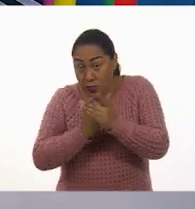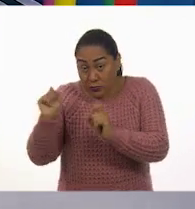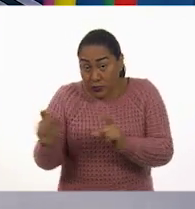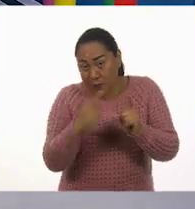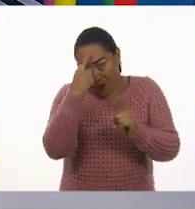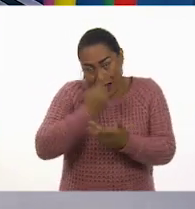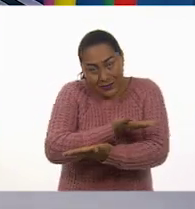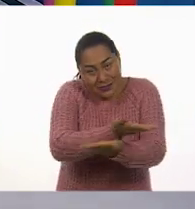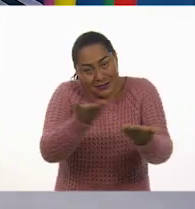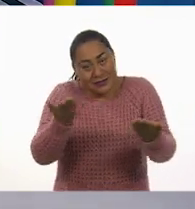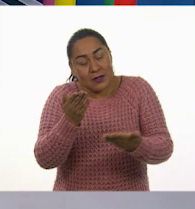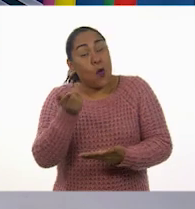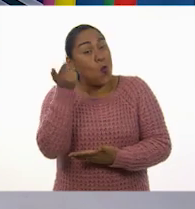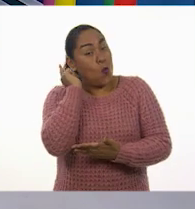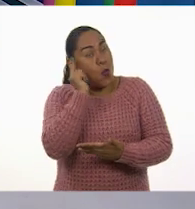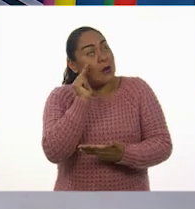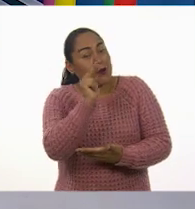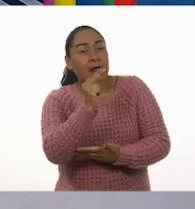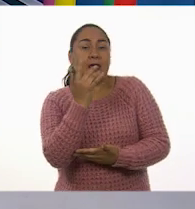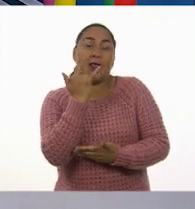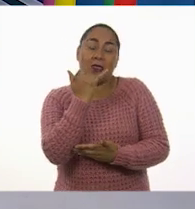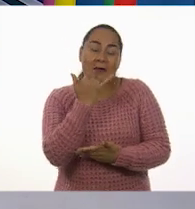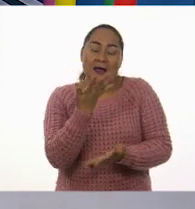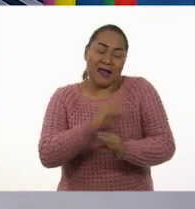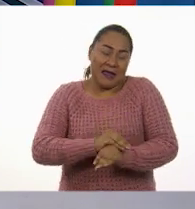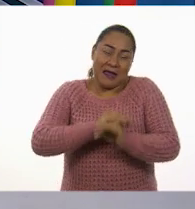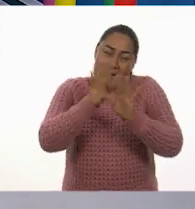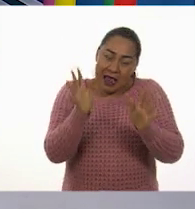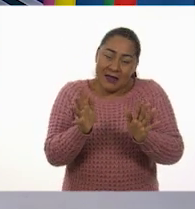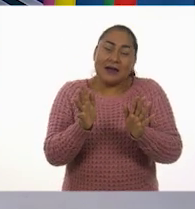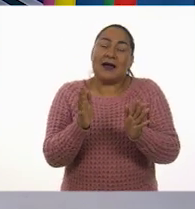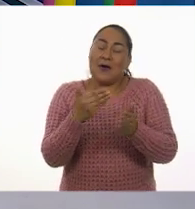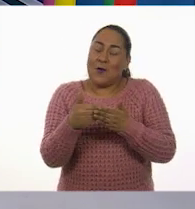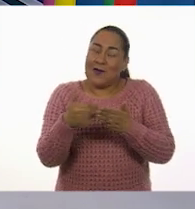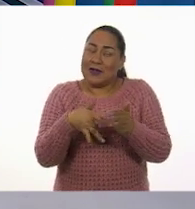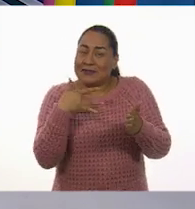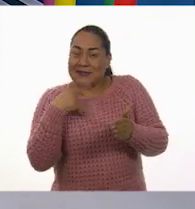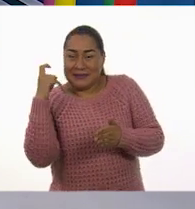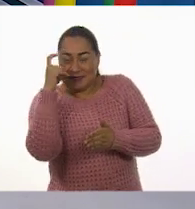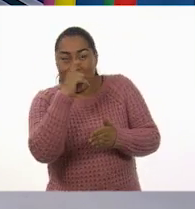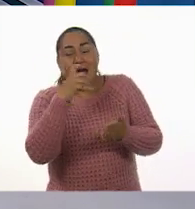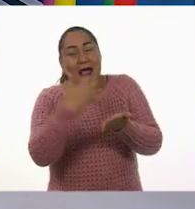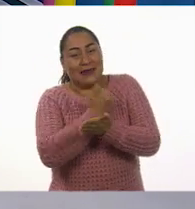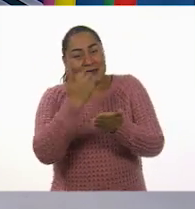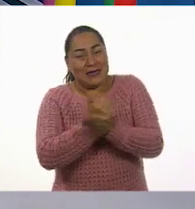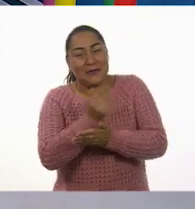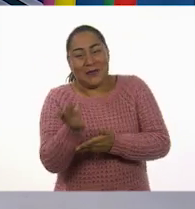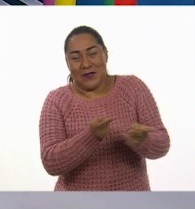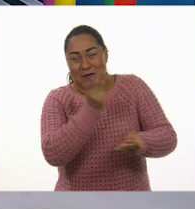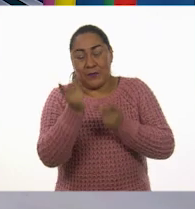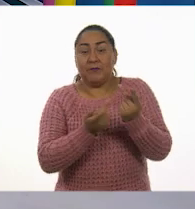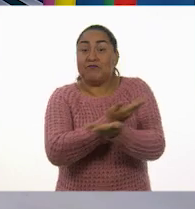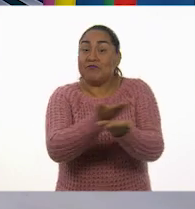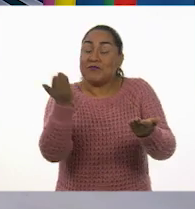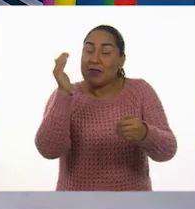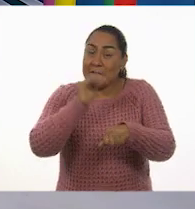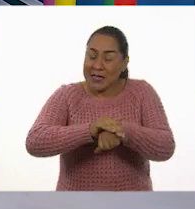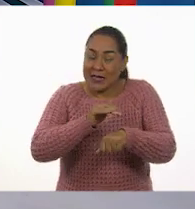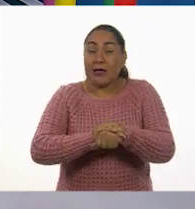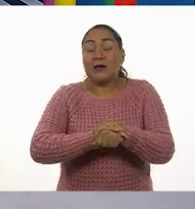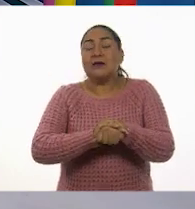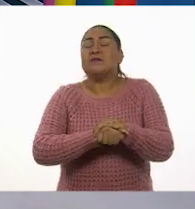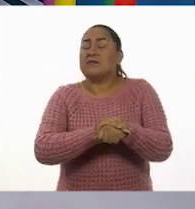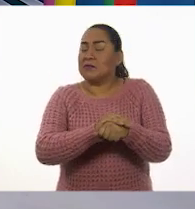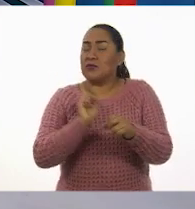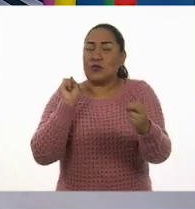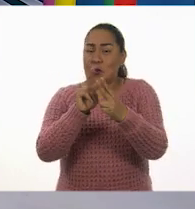ustedes. Ojalá lo estén disfrutando y, claro, venciendo en las trivias. A todos sus amigos. Pásenla bien y recuerden que